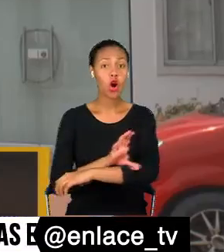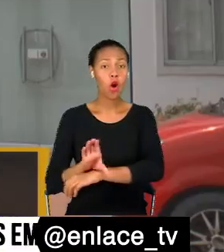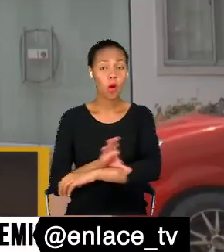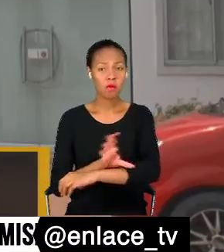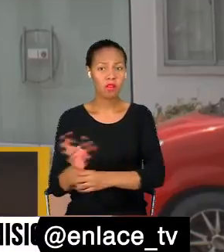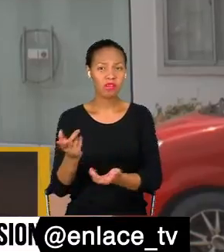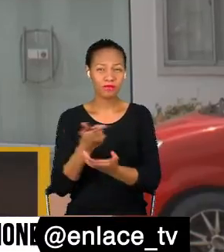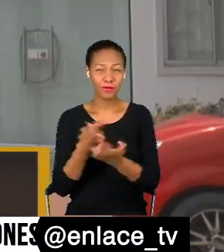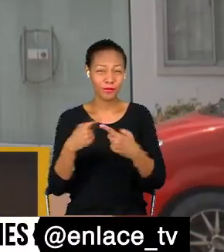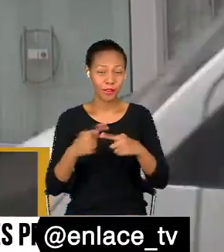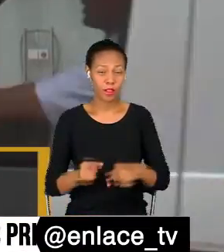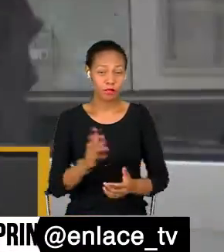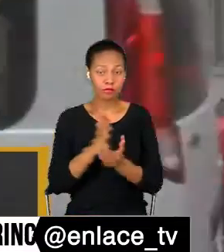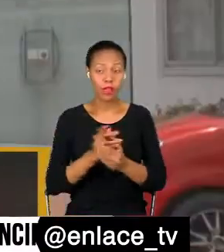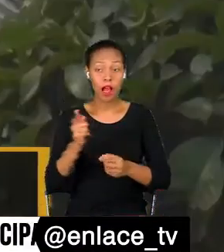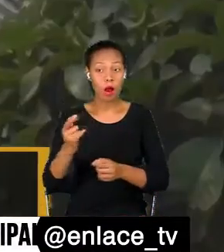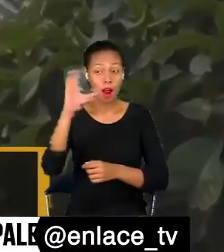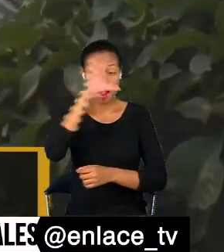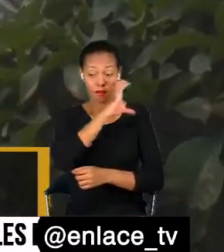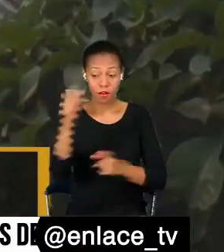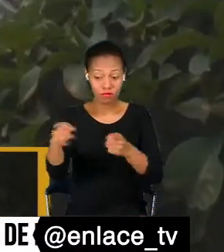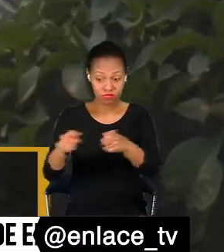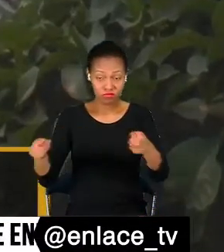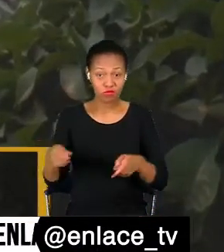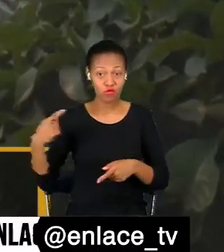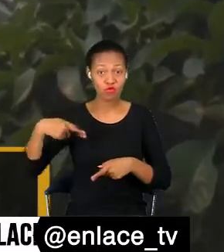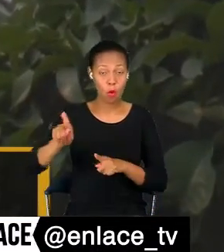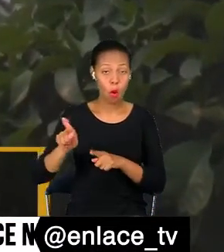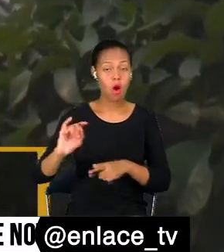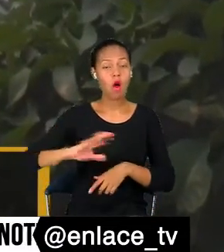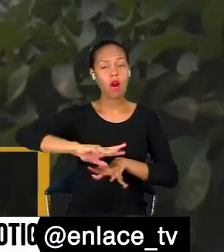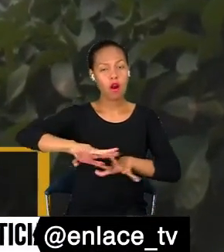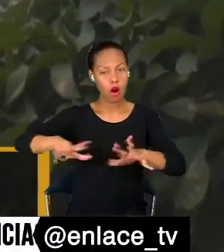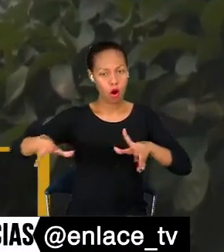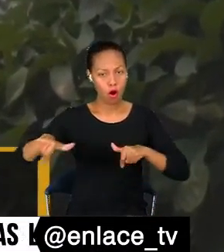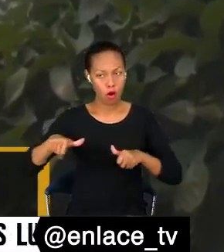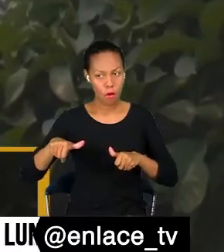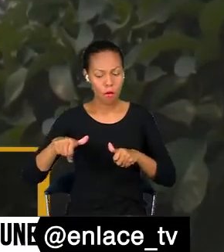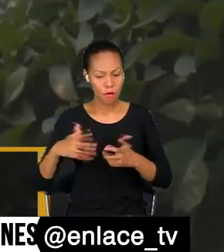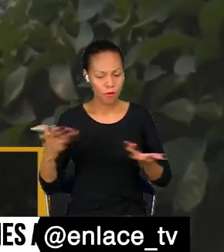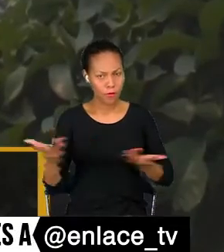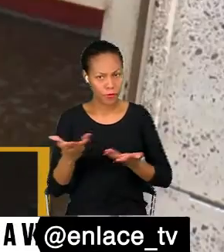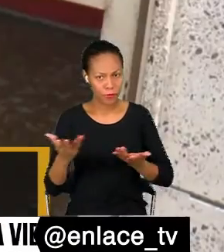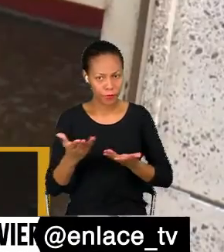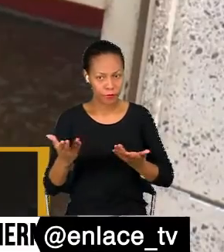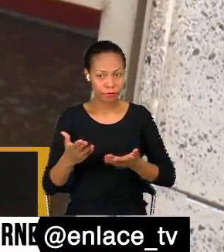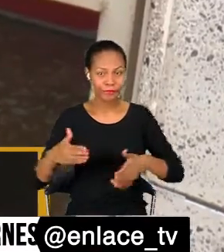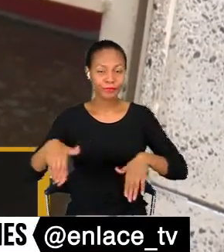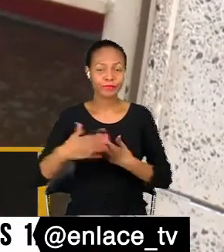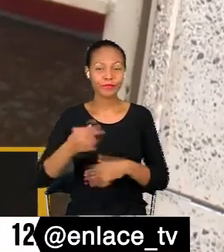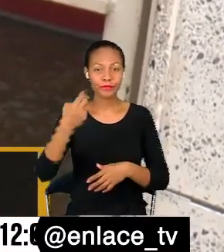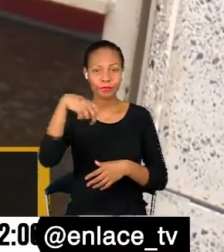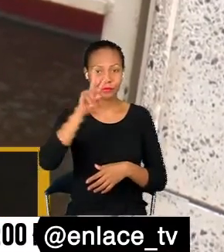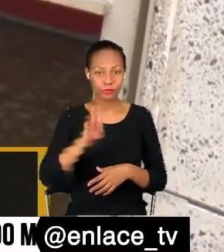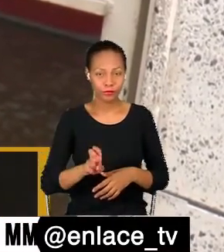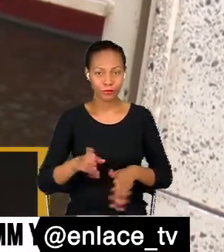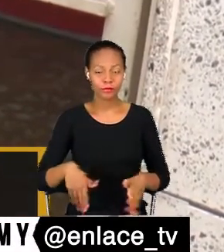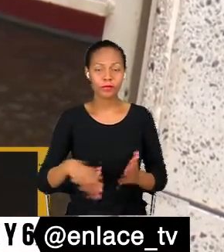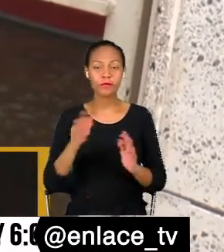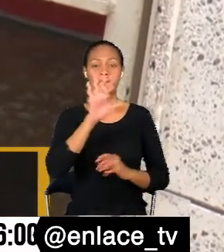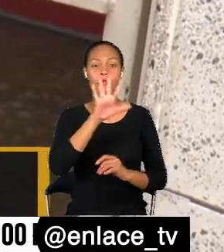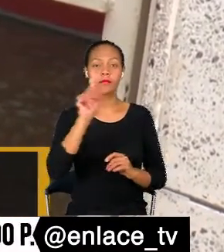de una sucursal de la Caja de Compensación Familiar de Barranca Bermeja, Cafaba, ubicada sobre la carrera 17 con calle